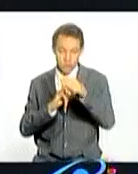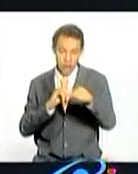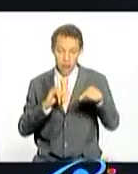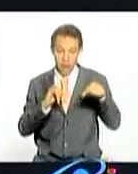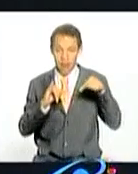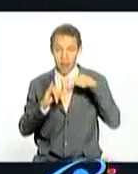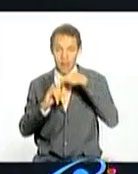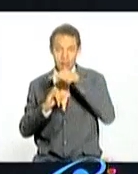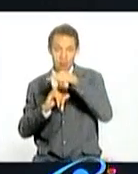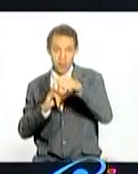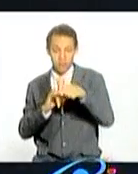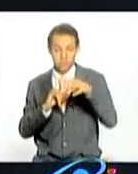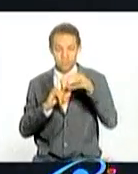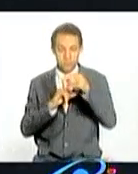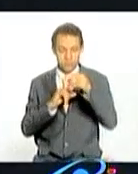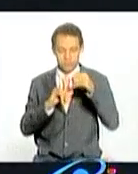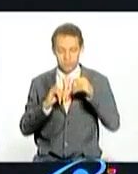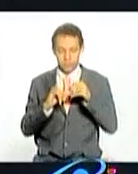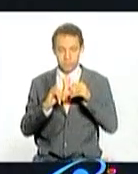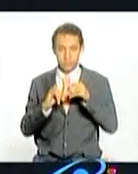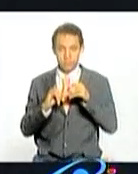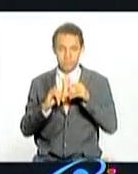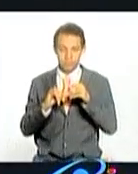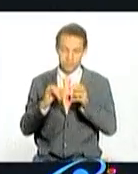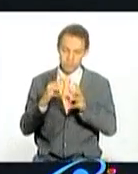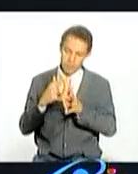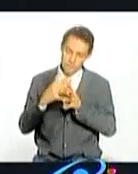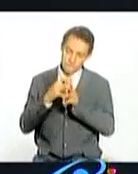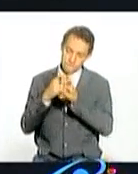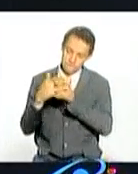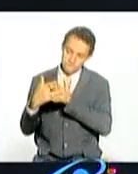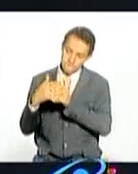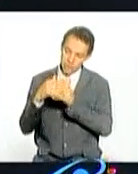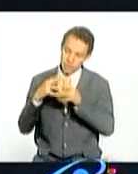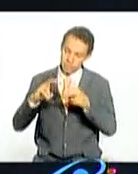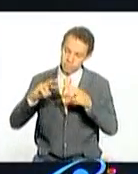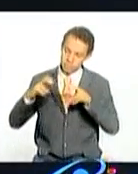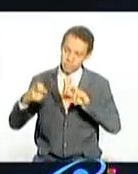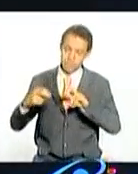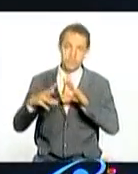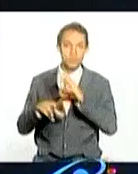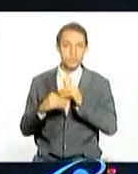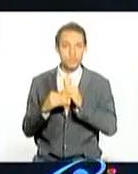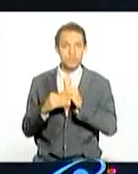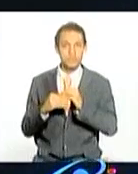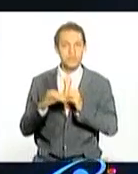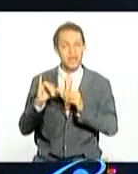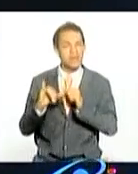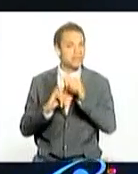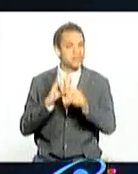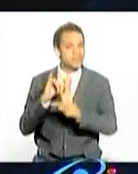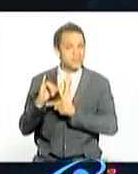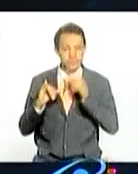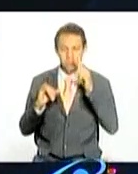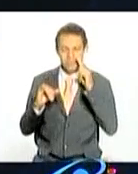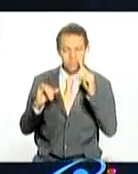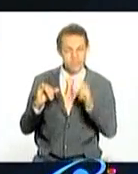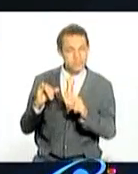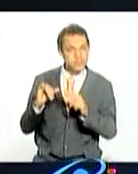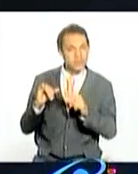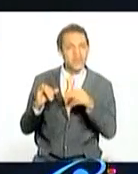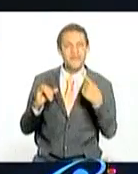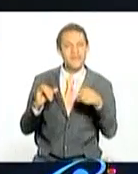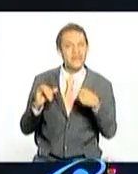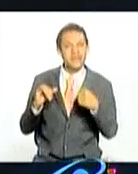podemos ver el volumen, la textura del útero. No sé si de pronto acá, lo que estamos viendo acá